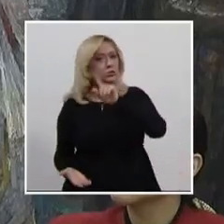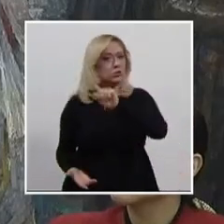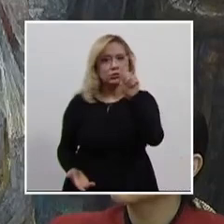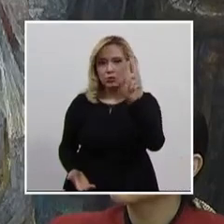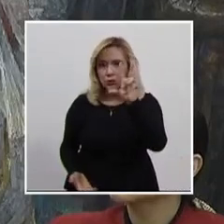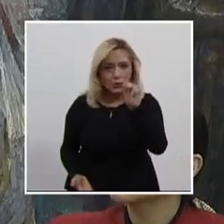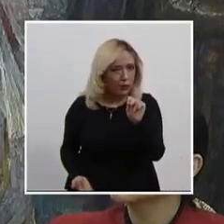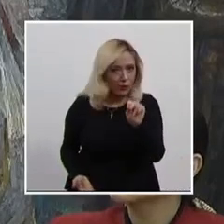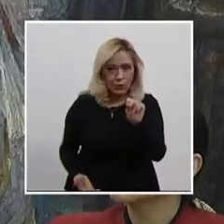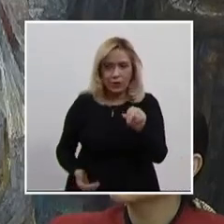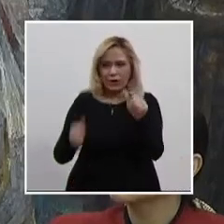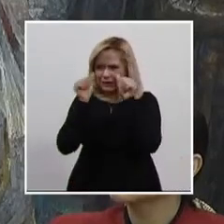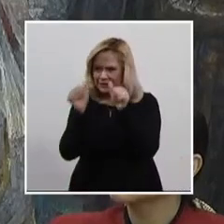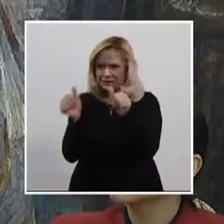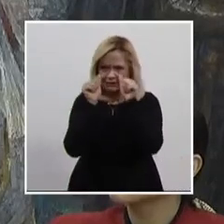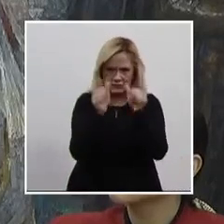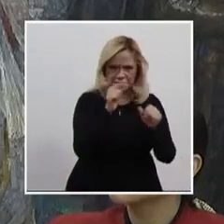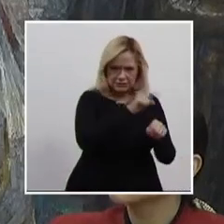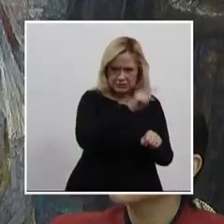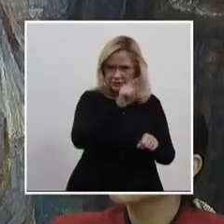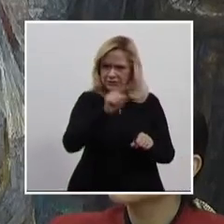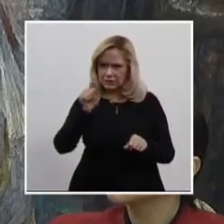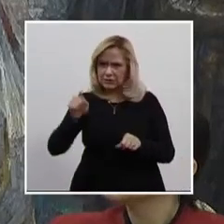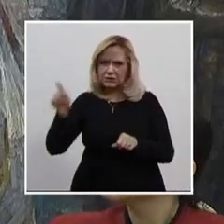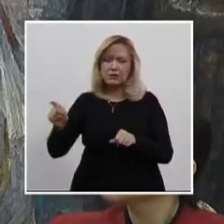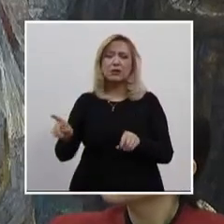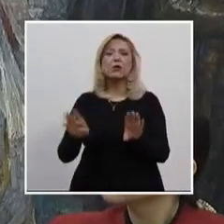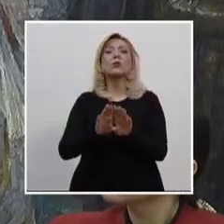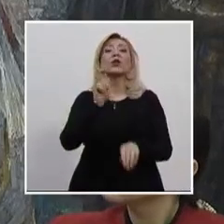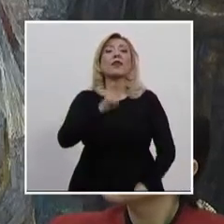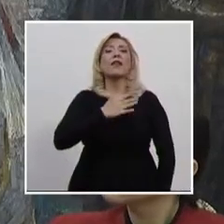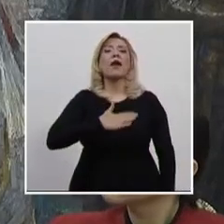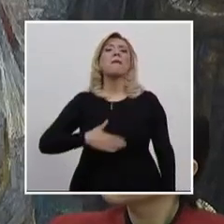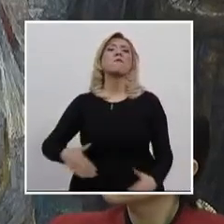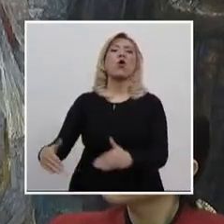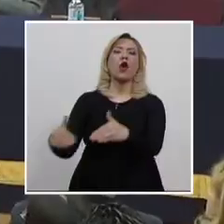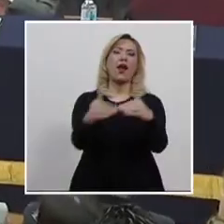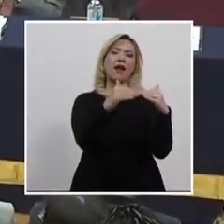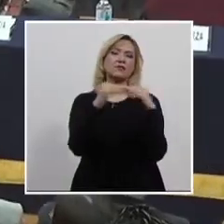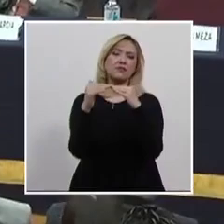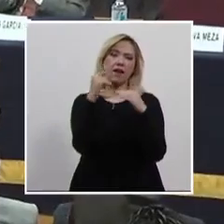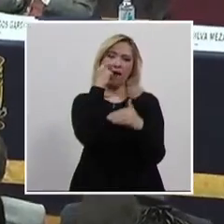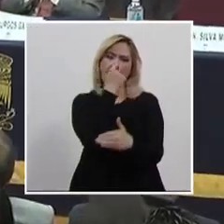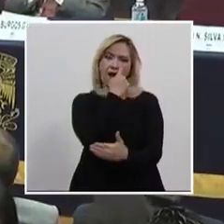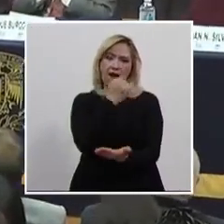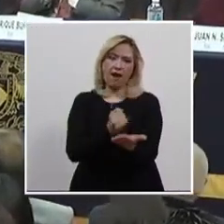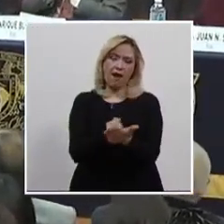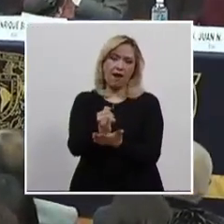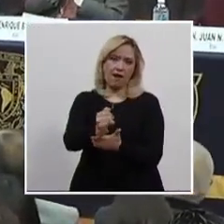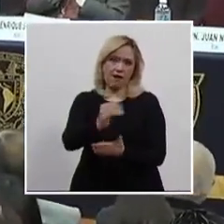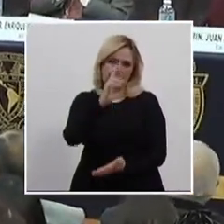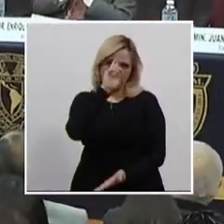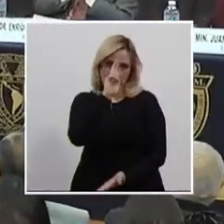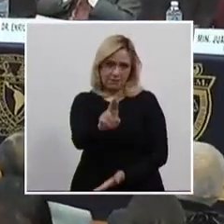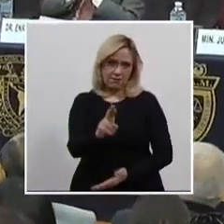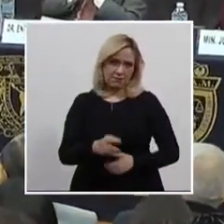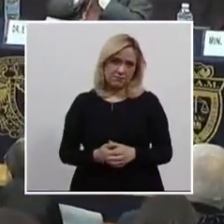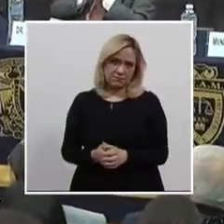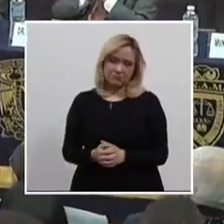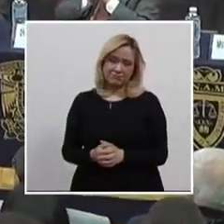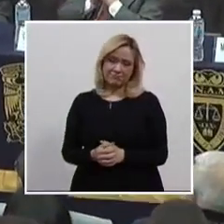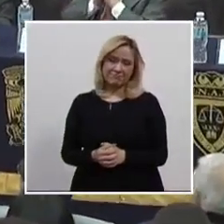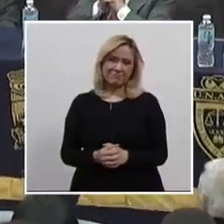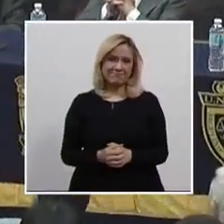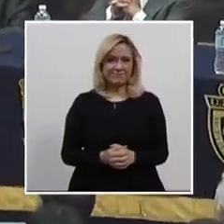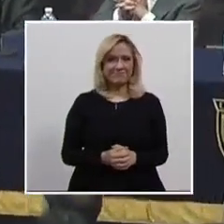No, voces, voces, voces que van transitando en lo que se llama una democracia. En la Facultad de Derecho de la UNAM,